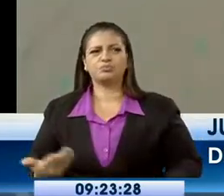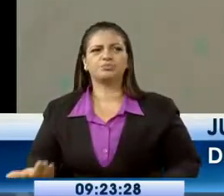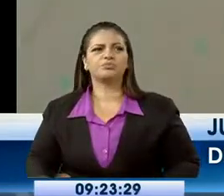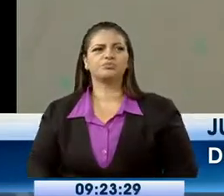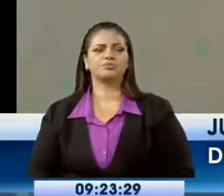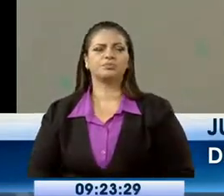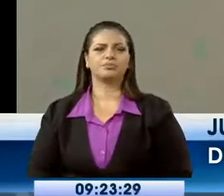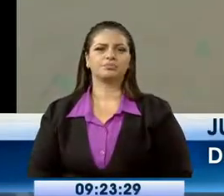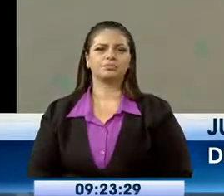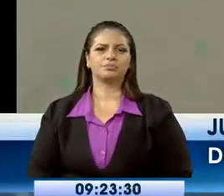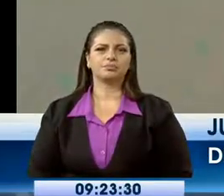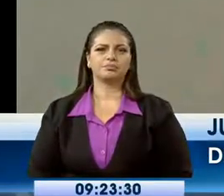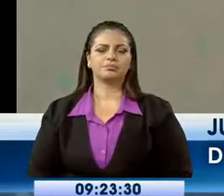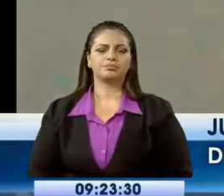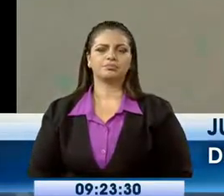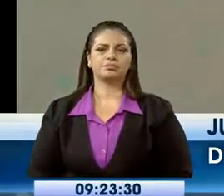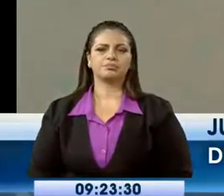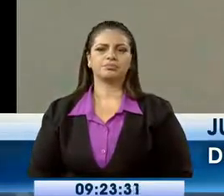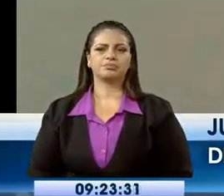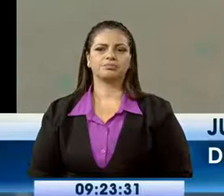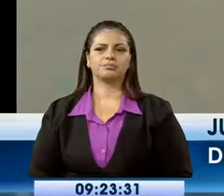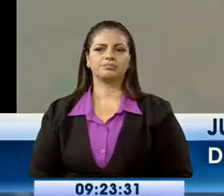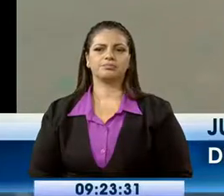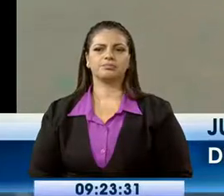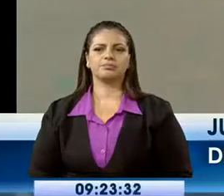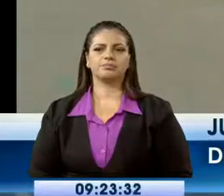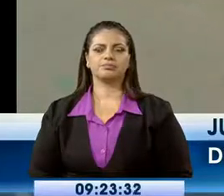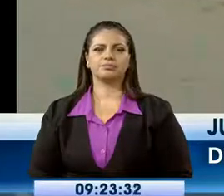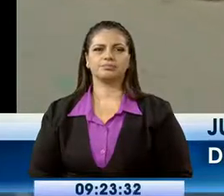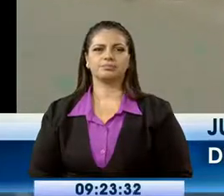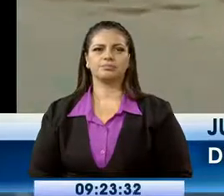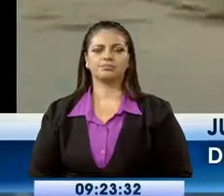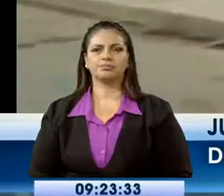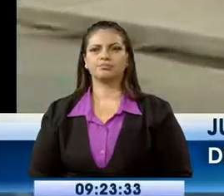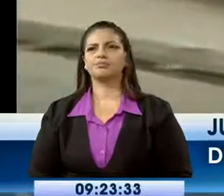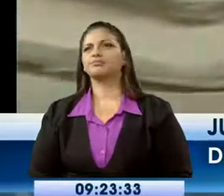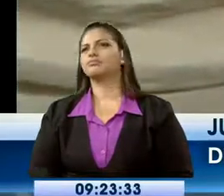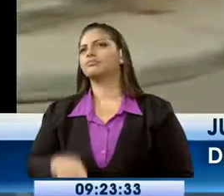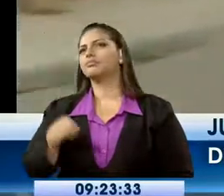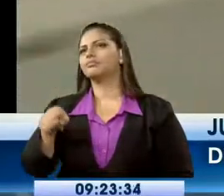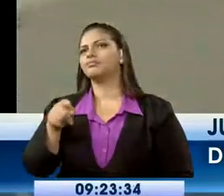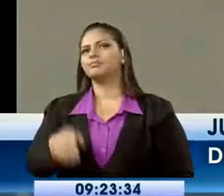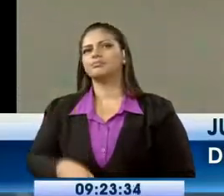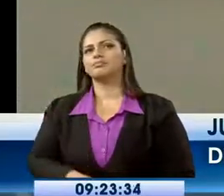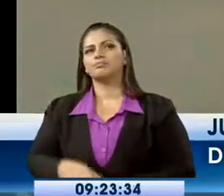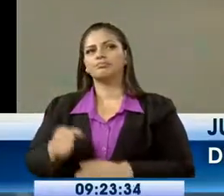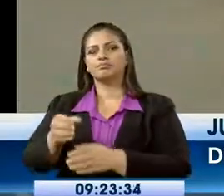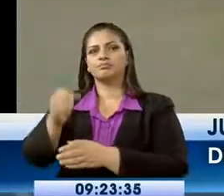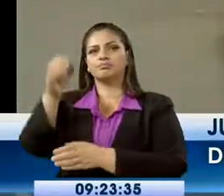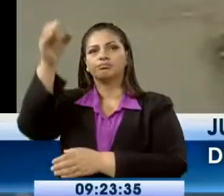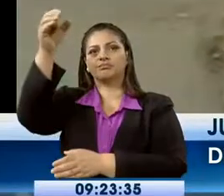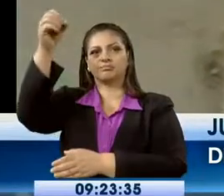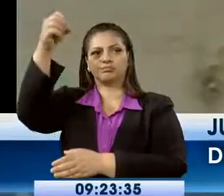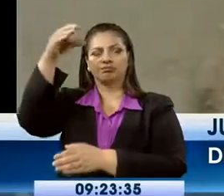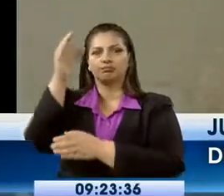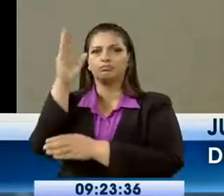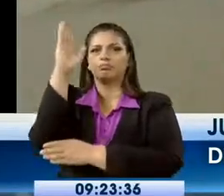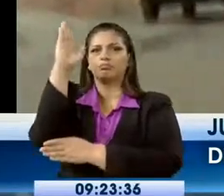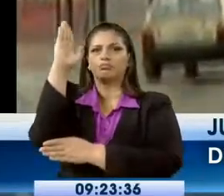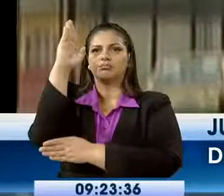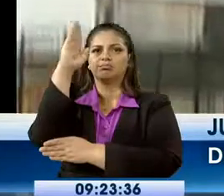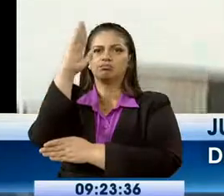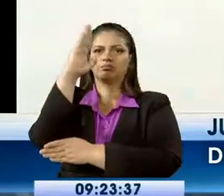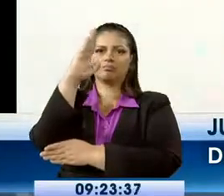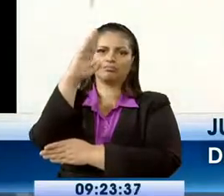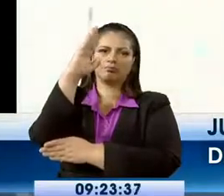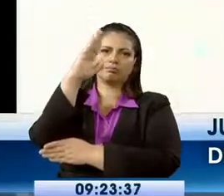obvias razones, ¿ok? Aparte de todo, tenemos también un poste que está, lo que es, inclinado. De esta percepción no lo podemos ver,